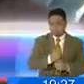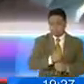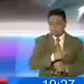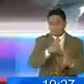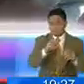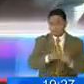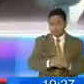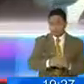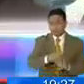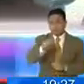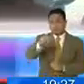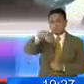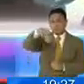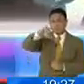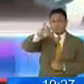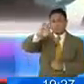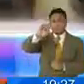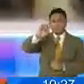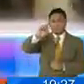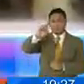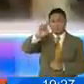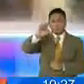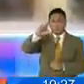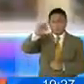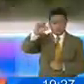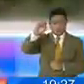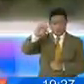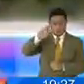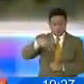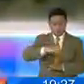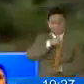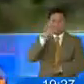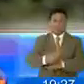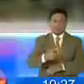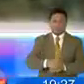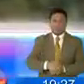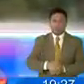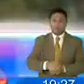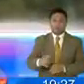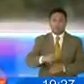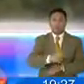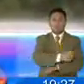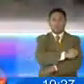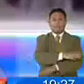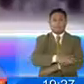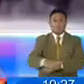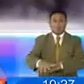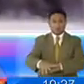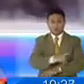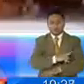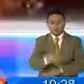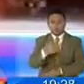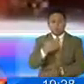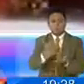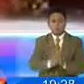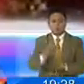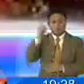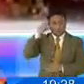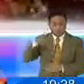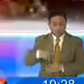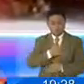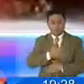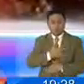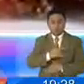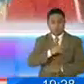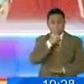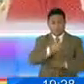es Enami Codelco, ha sido impuesto. En el caso del estado de excepción en la provincia de Morona, Santiago, demandan al gobierno que se derogue